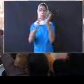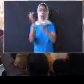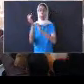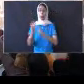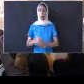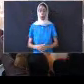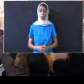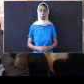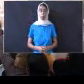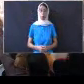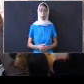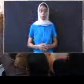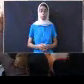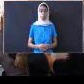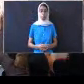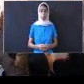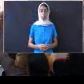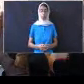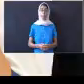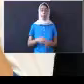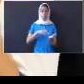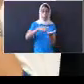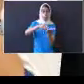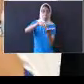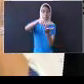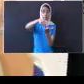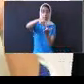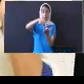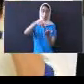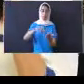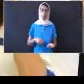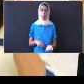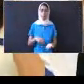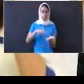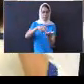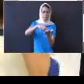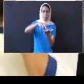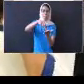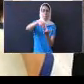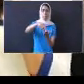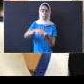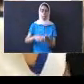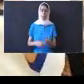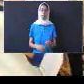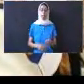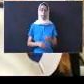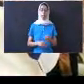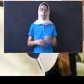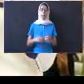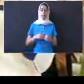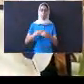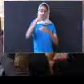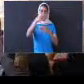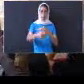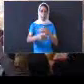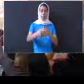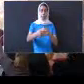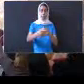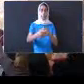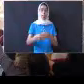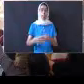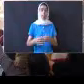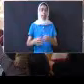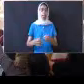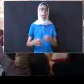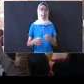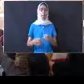Jesús. Camina. Camina hacia adelante. En el nombre